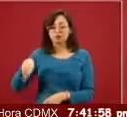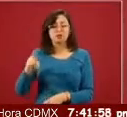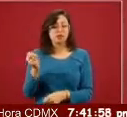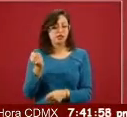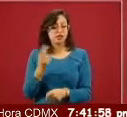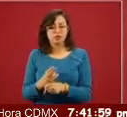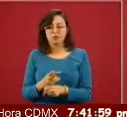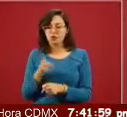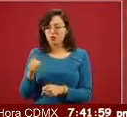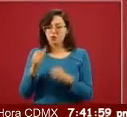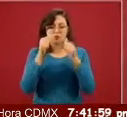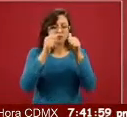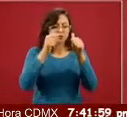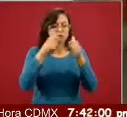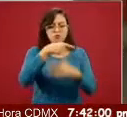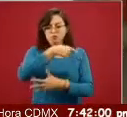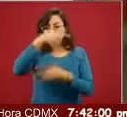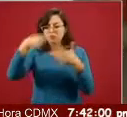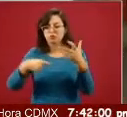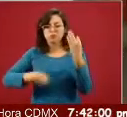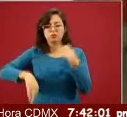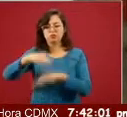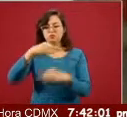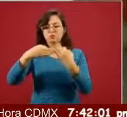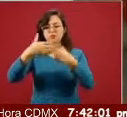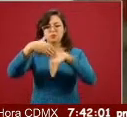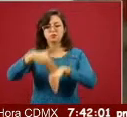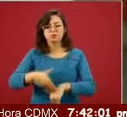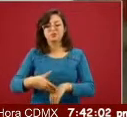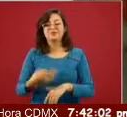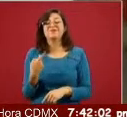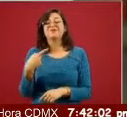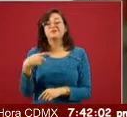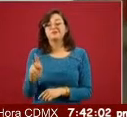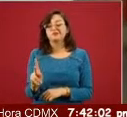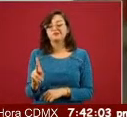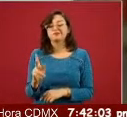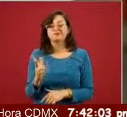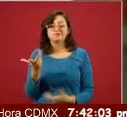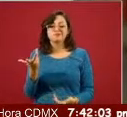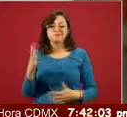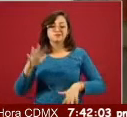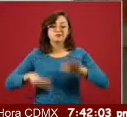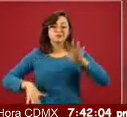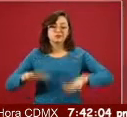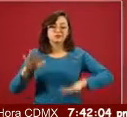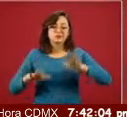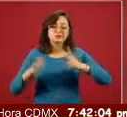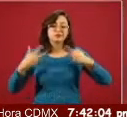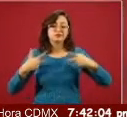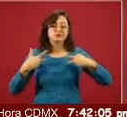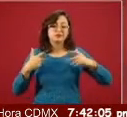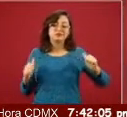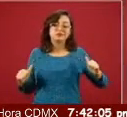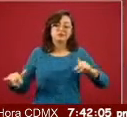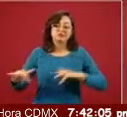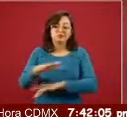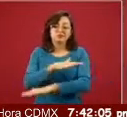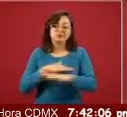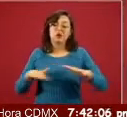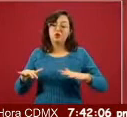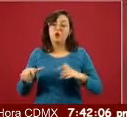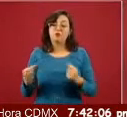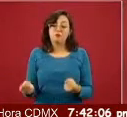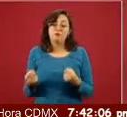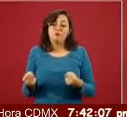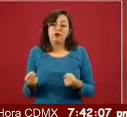hacia cada uno de los elementos que se han recomendado. Pero a veces la dinámica social es poderosa